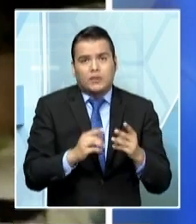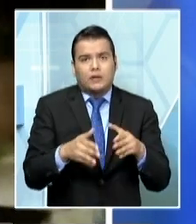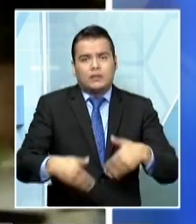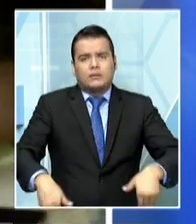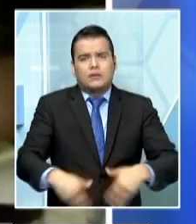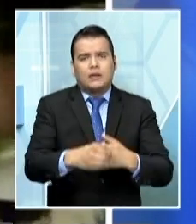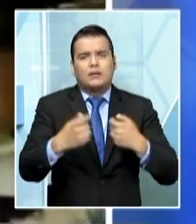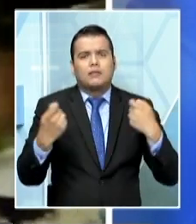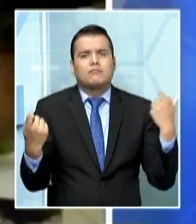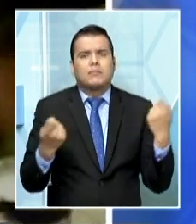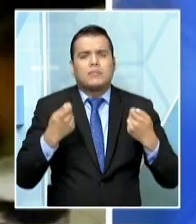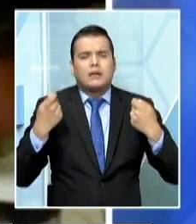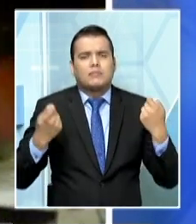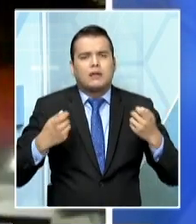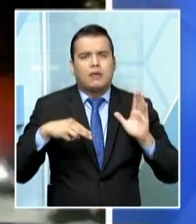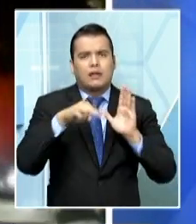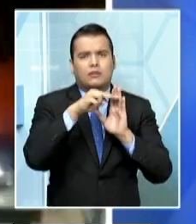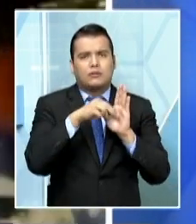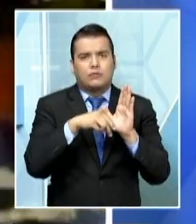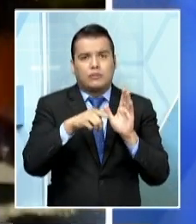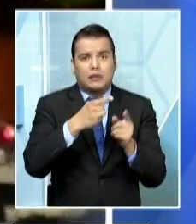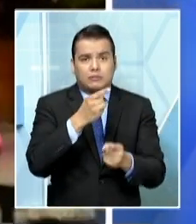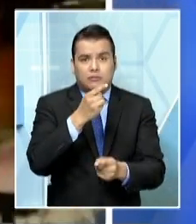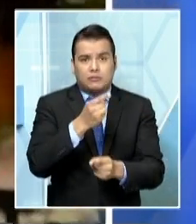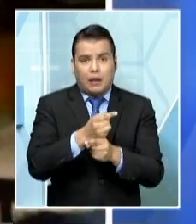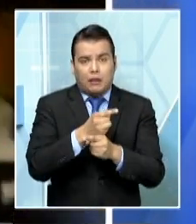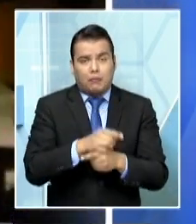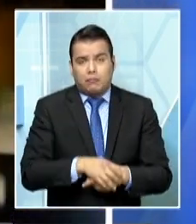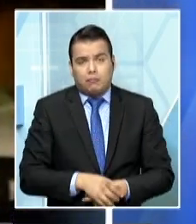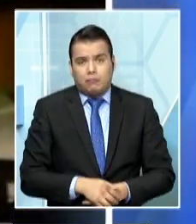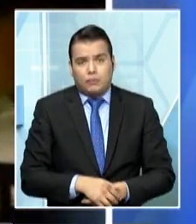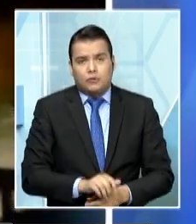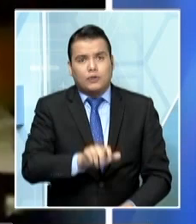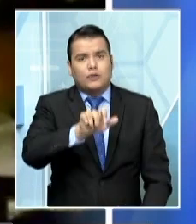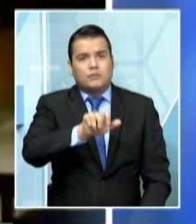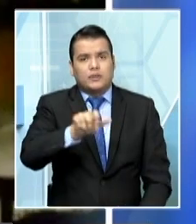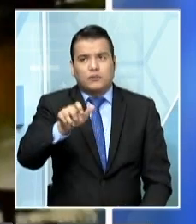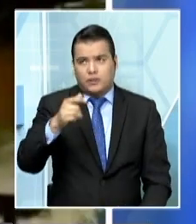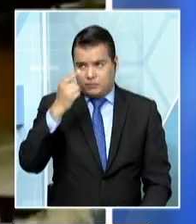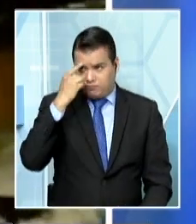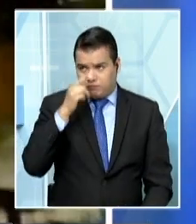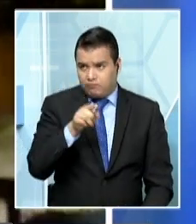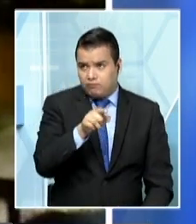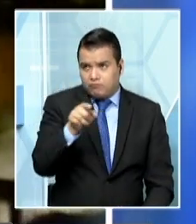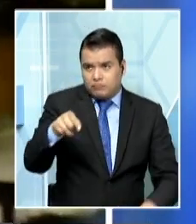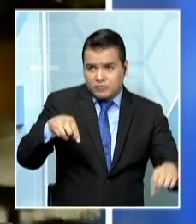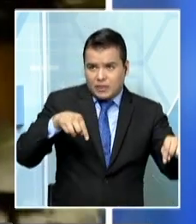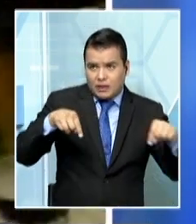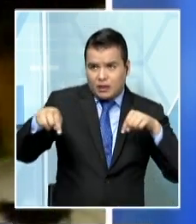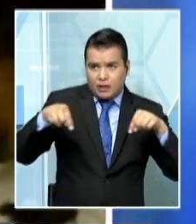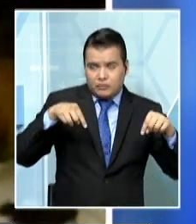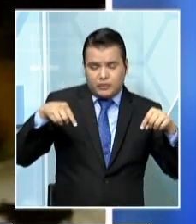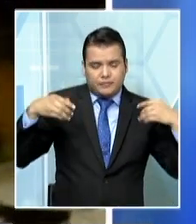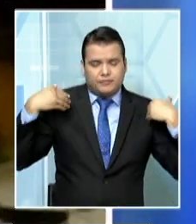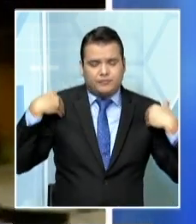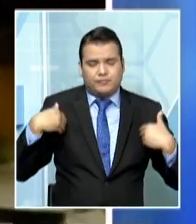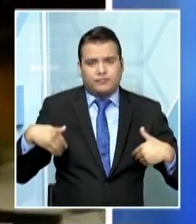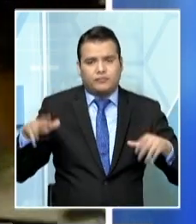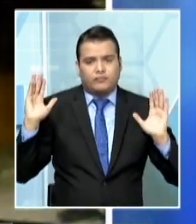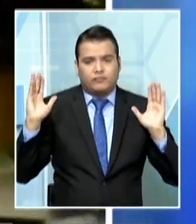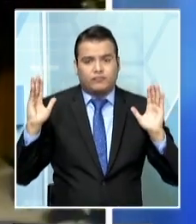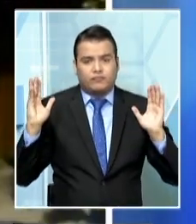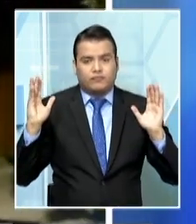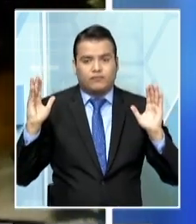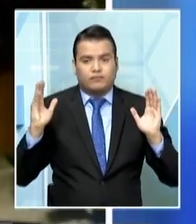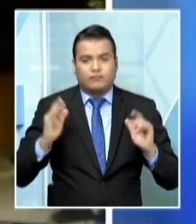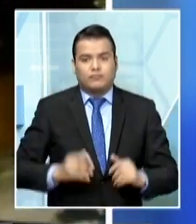Esto entonces ha llevado a un factor cultural frente a la forma en la que los ciudadanos se relacionan con el cumplimiento de las normas y